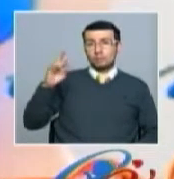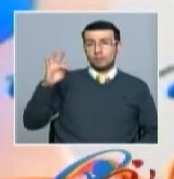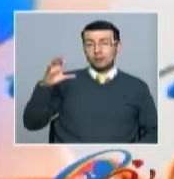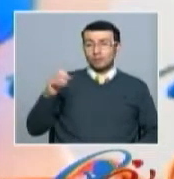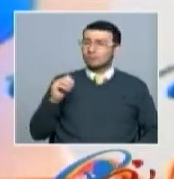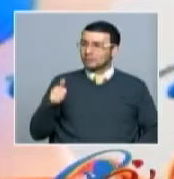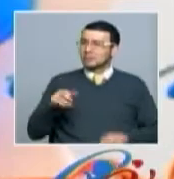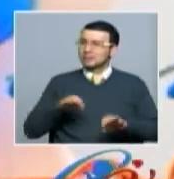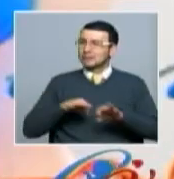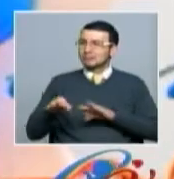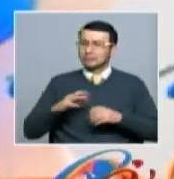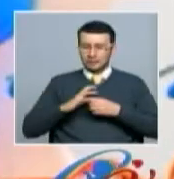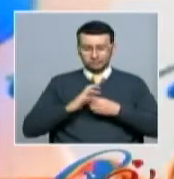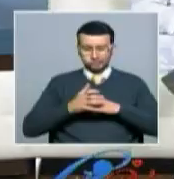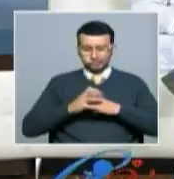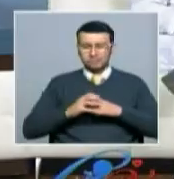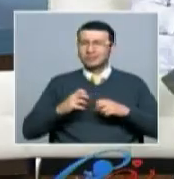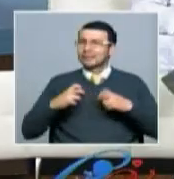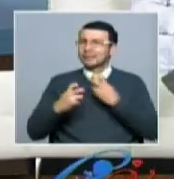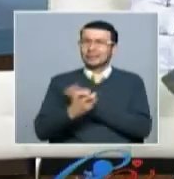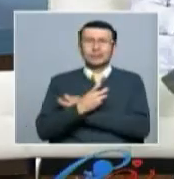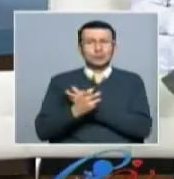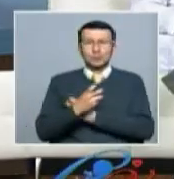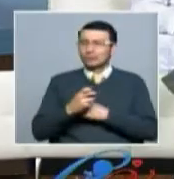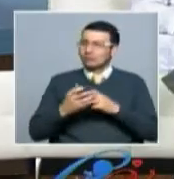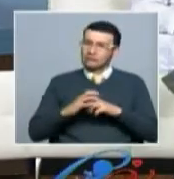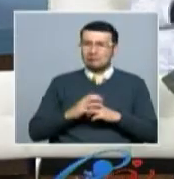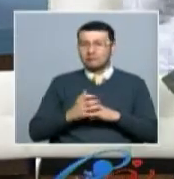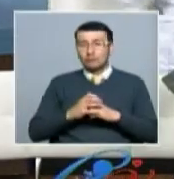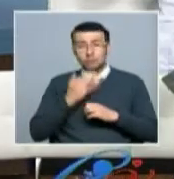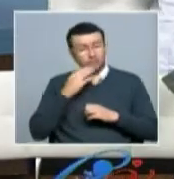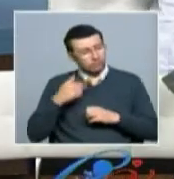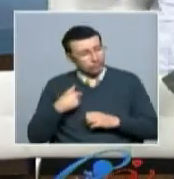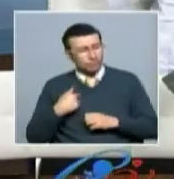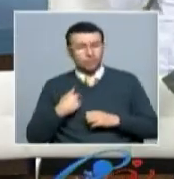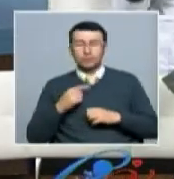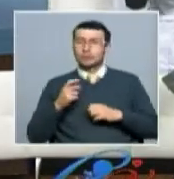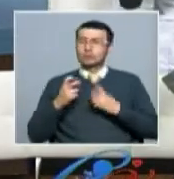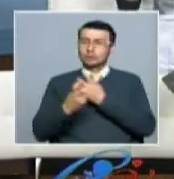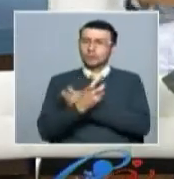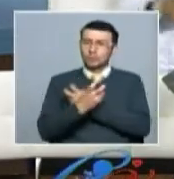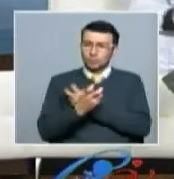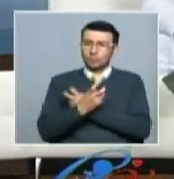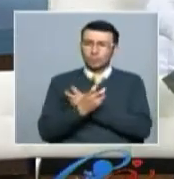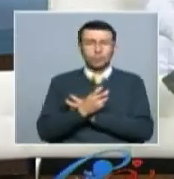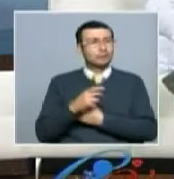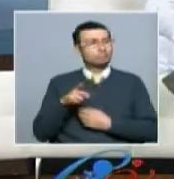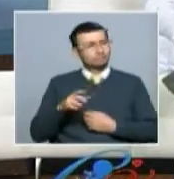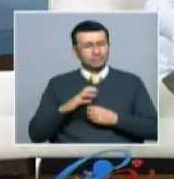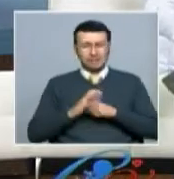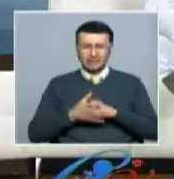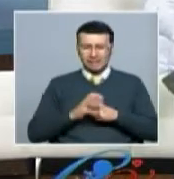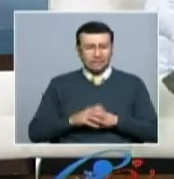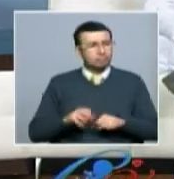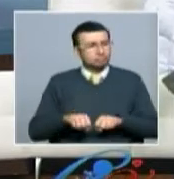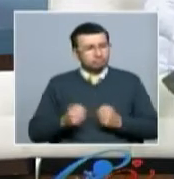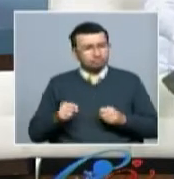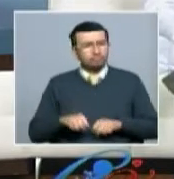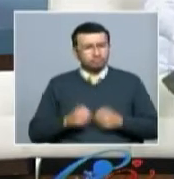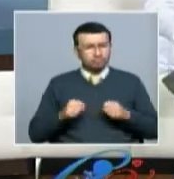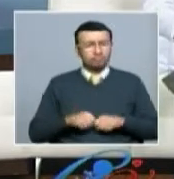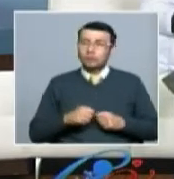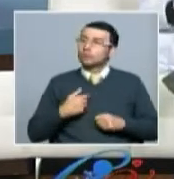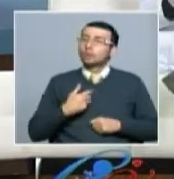¿cierto? Que se desgasta el hueso. Y la gente dice, pero ¿por qué si se me está desgastando el hueso en cualquiera de esos niveles que le explicaba ahora,